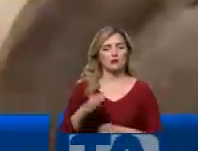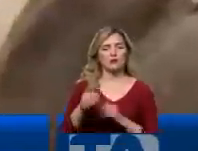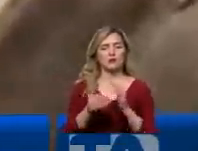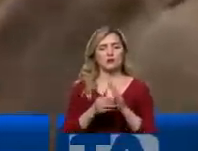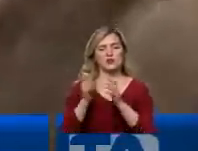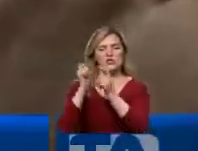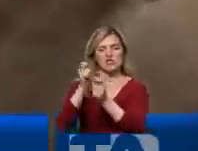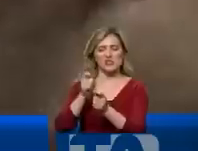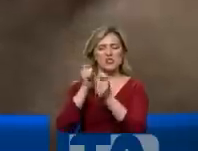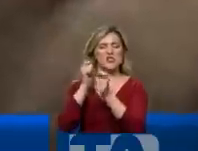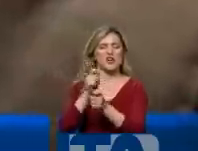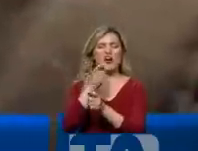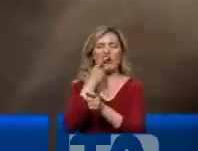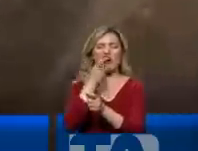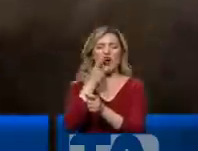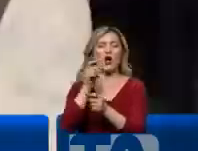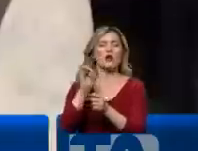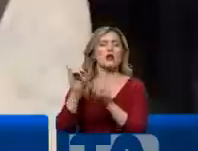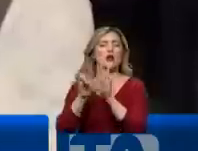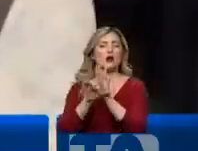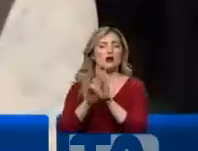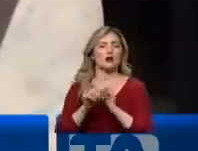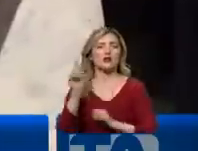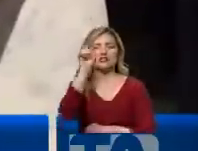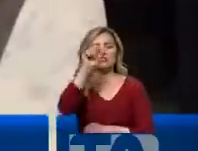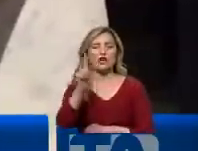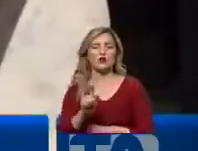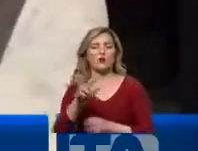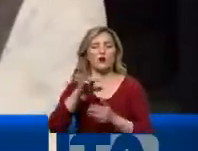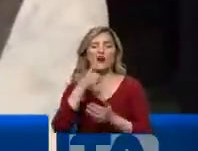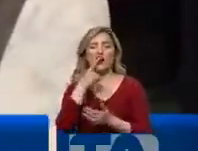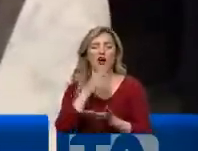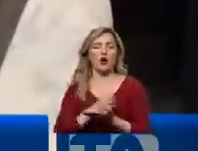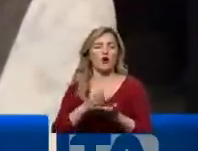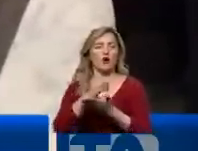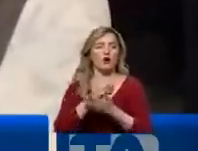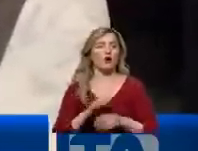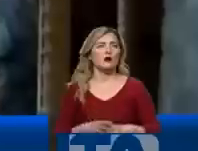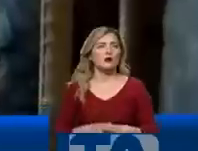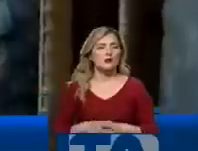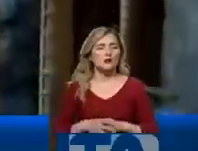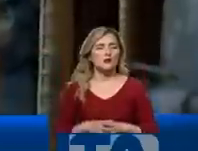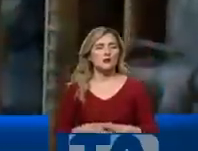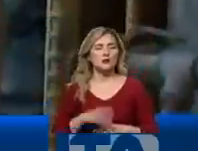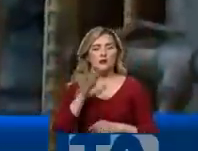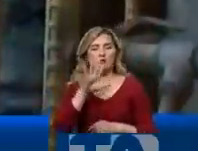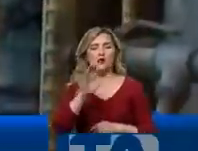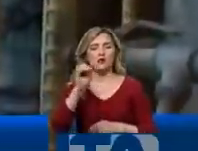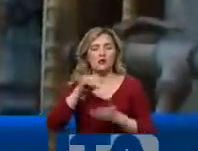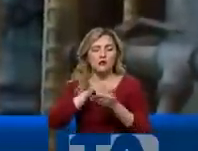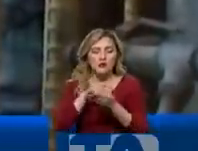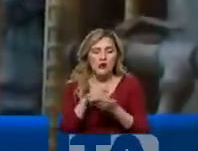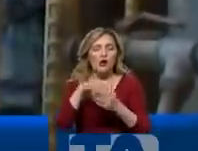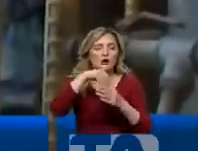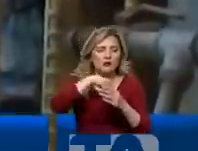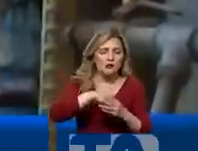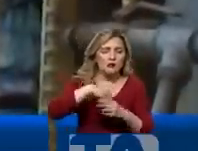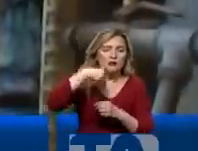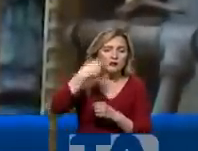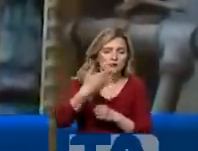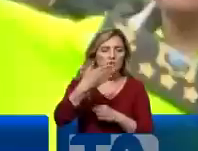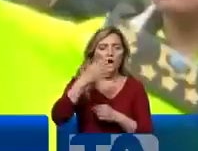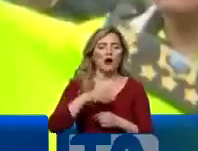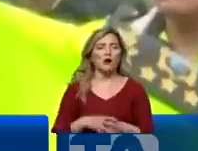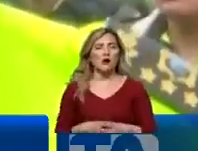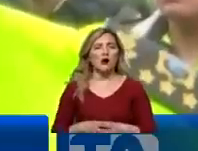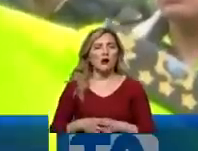en el Cantón Zaruma, provincia de El Oro. Más de 500 miembros de la policía se desplegaron dentro y fuera de las